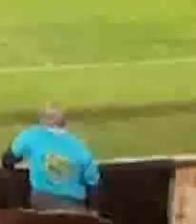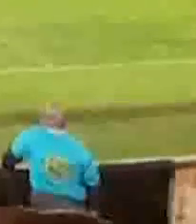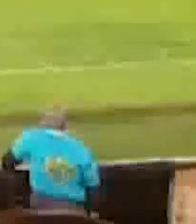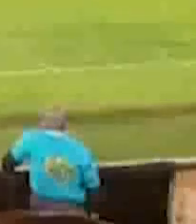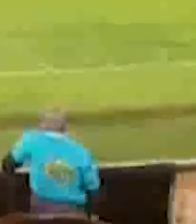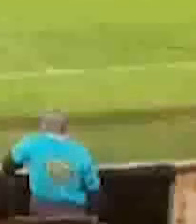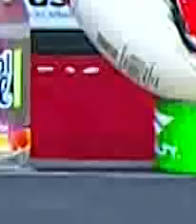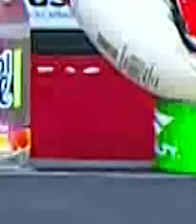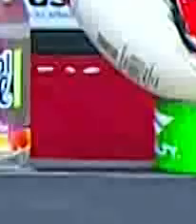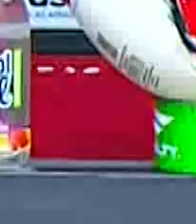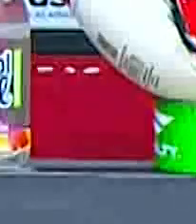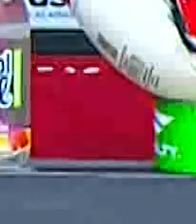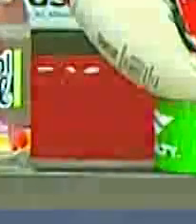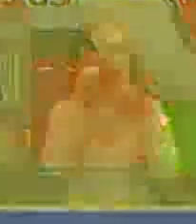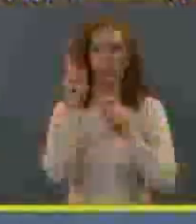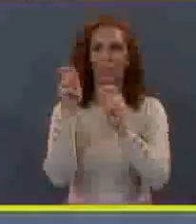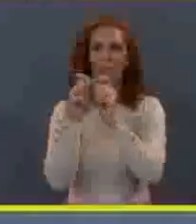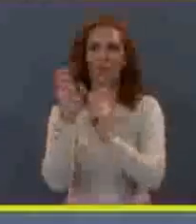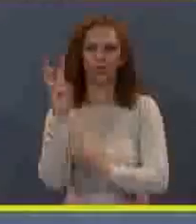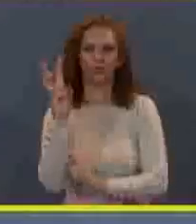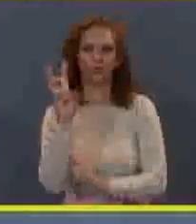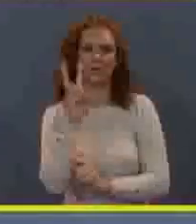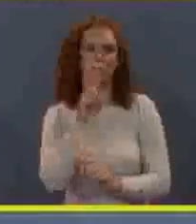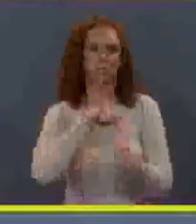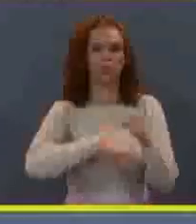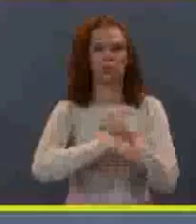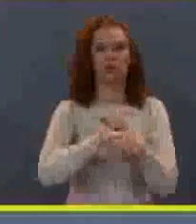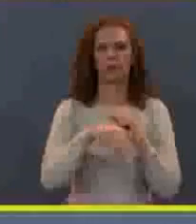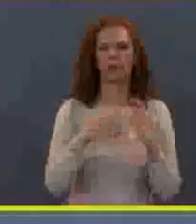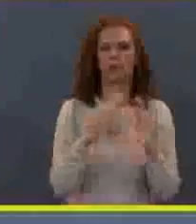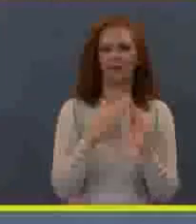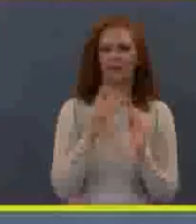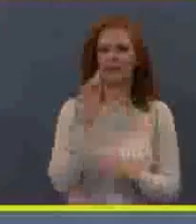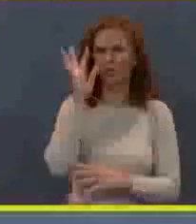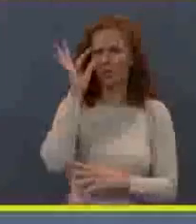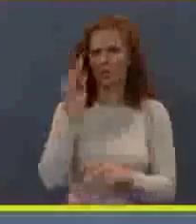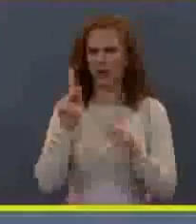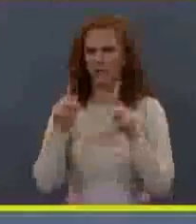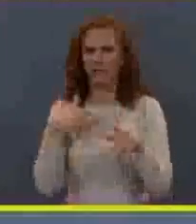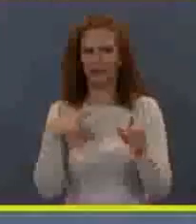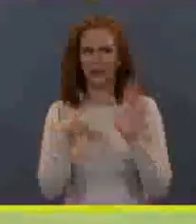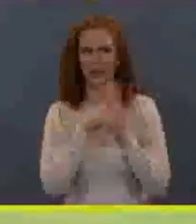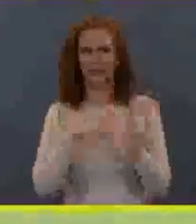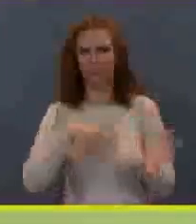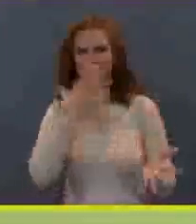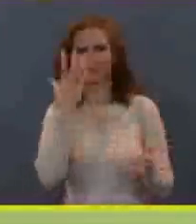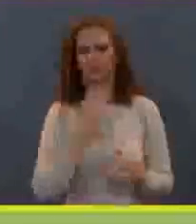hemos sacado un punto de 6 en 2 partidos en casa. ¿No crees que la gente tiene derecho a estar molesta?